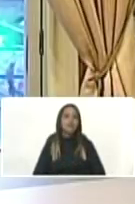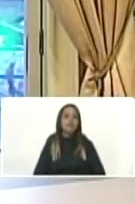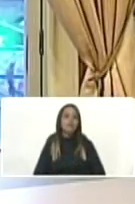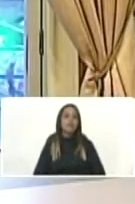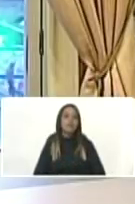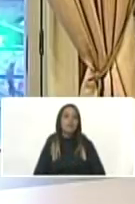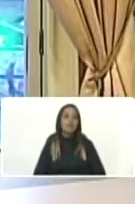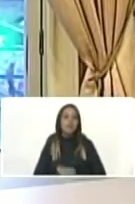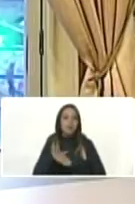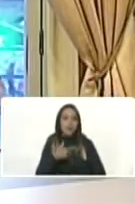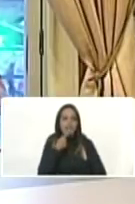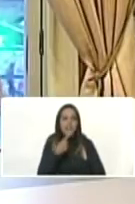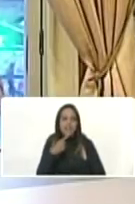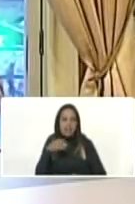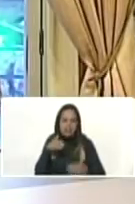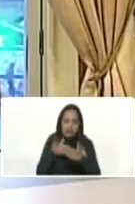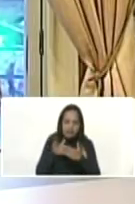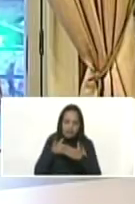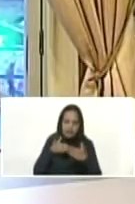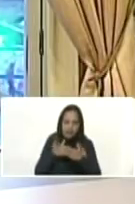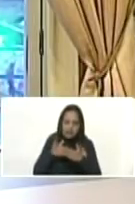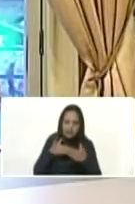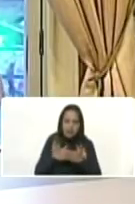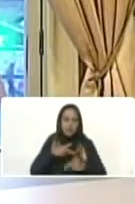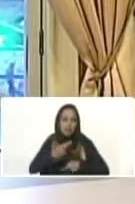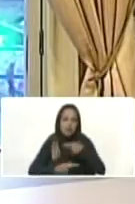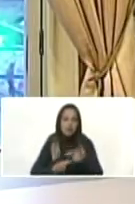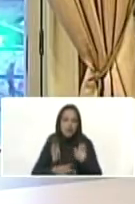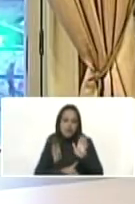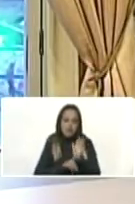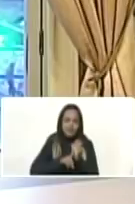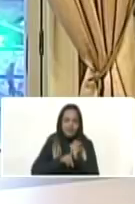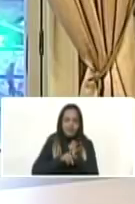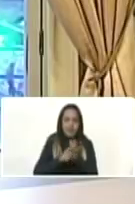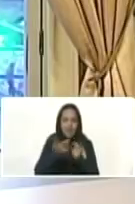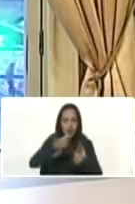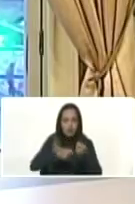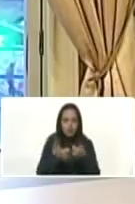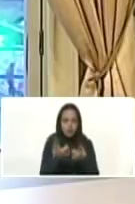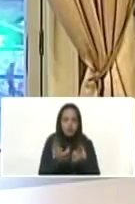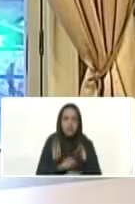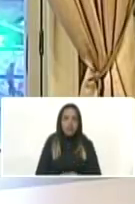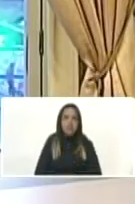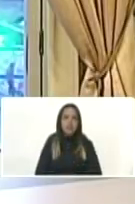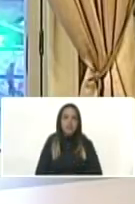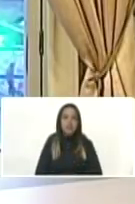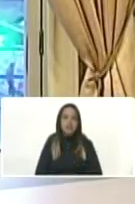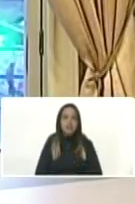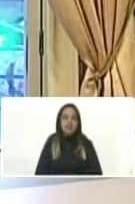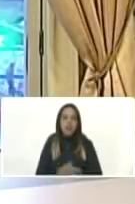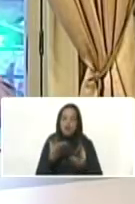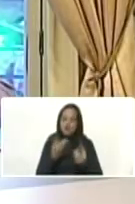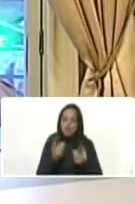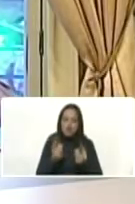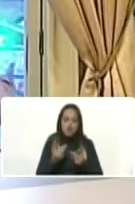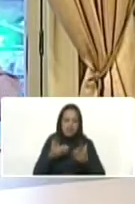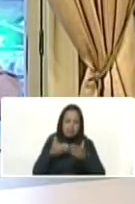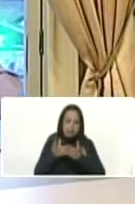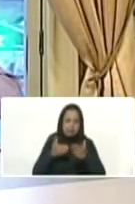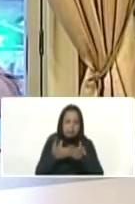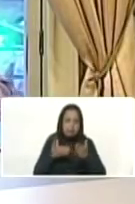pudiéramos decir, de estancamiento en el proceso de crecimiento de la economía, de resistencia, pasar